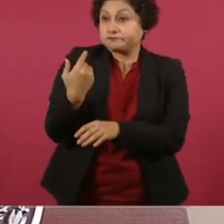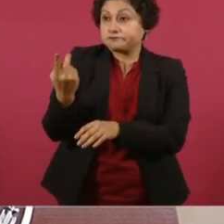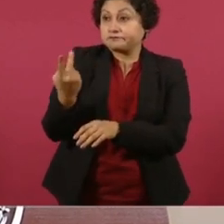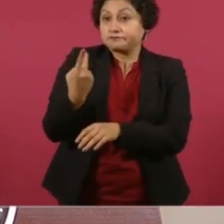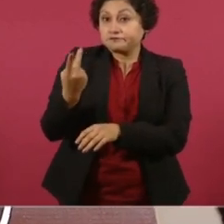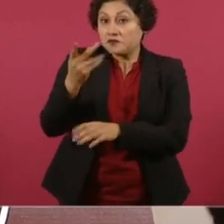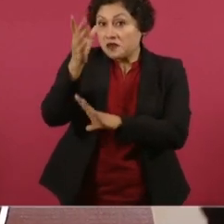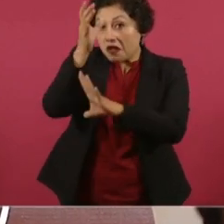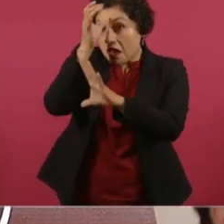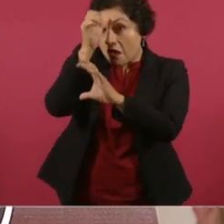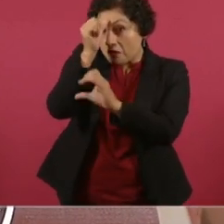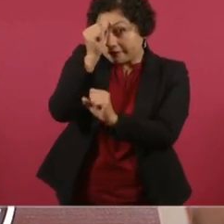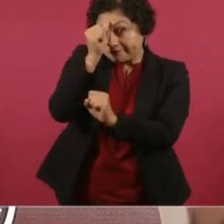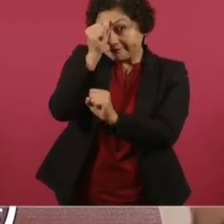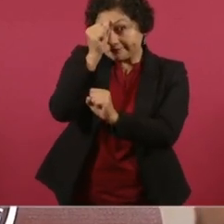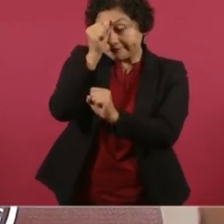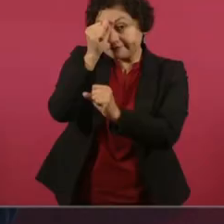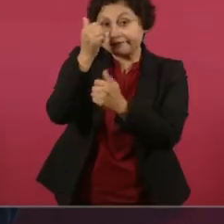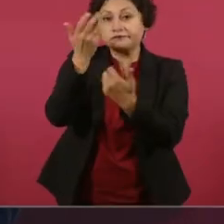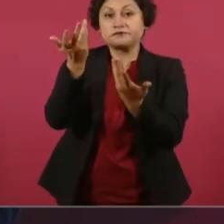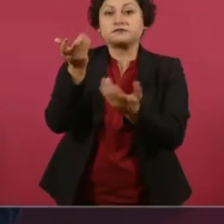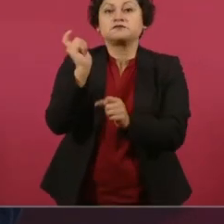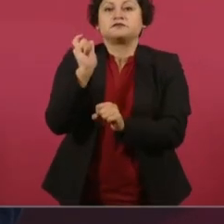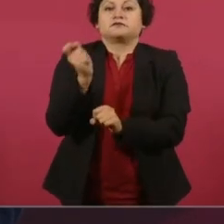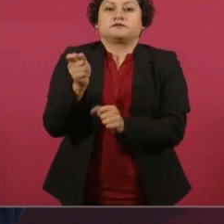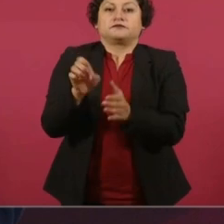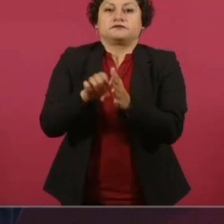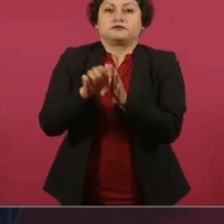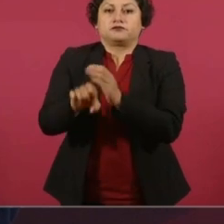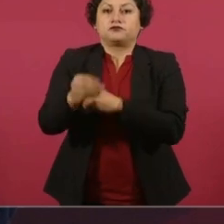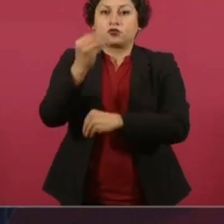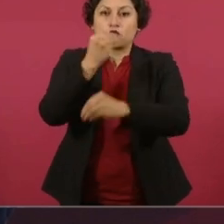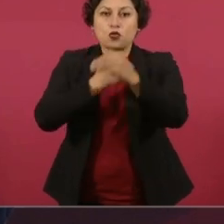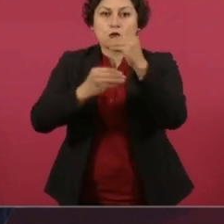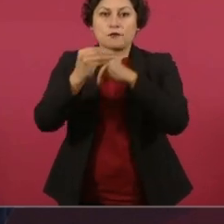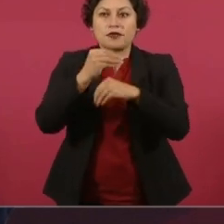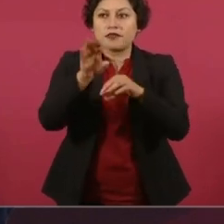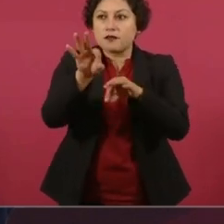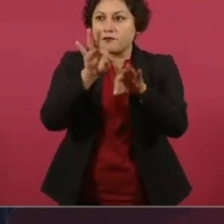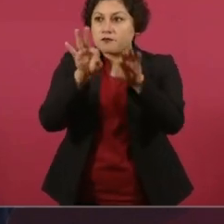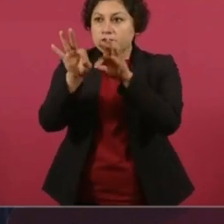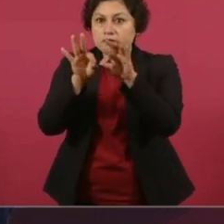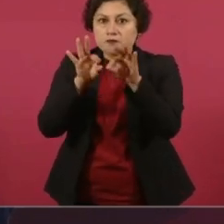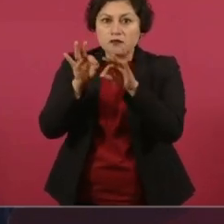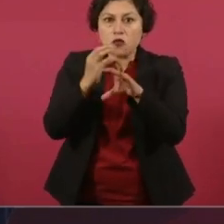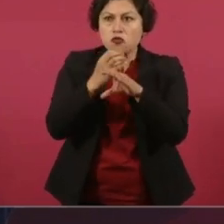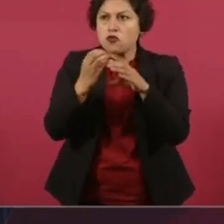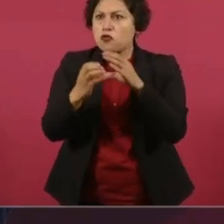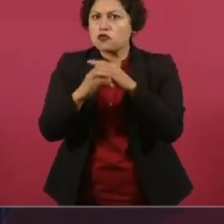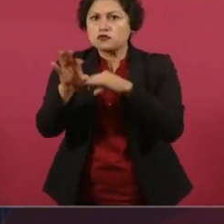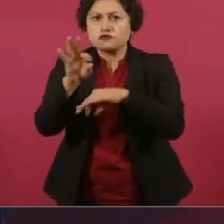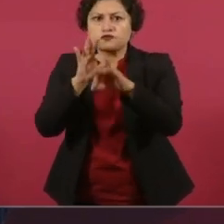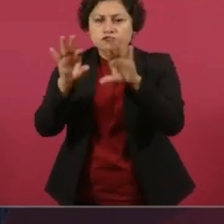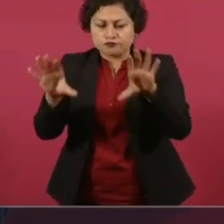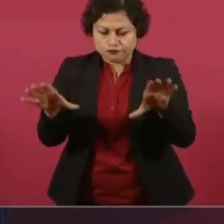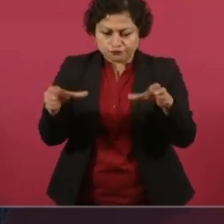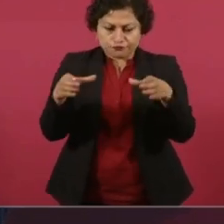definir una canasta básica de alimentos, 24